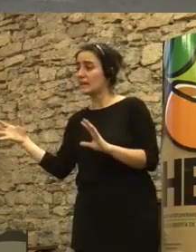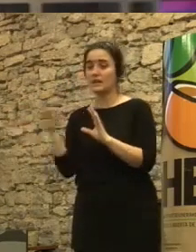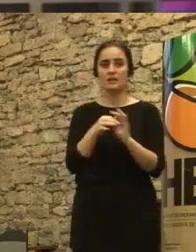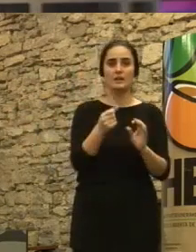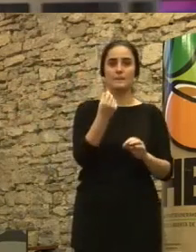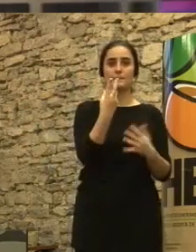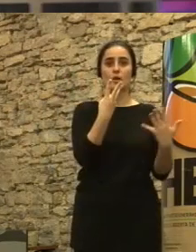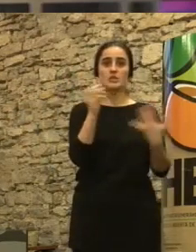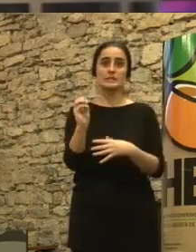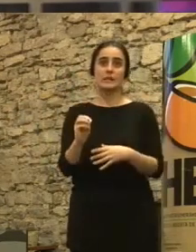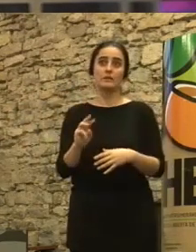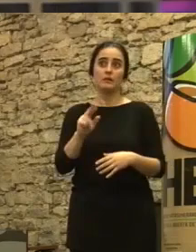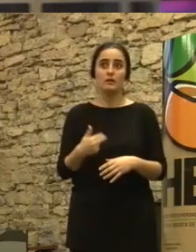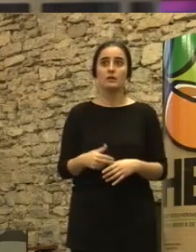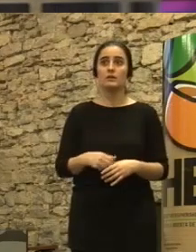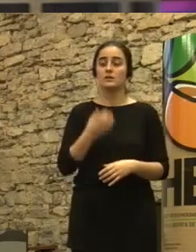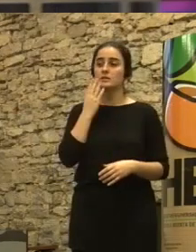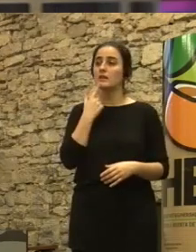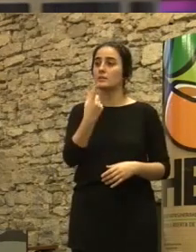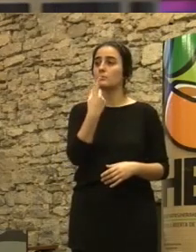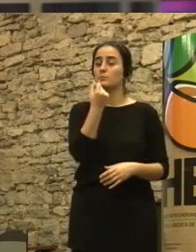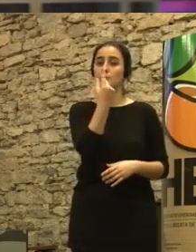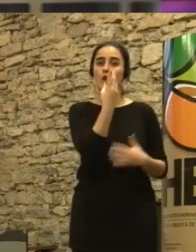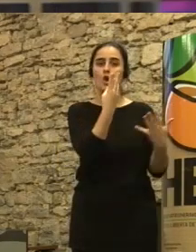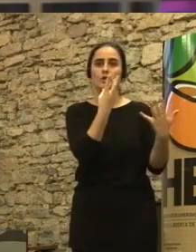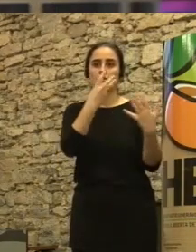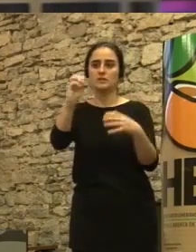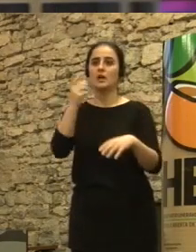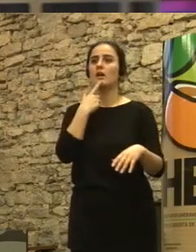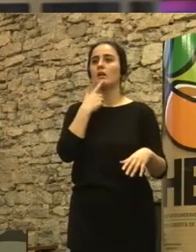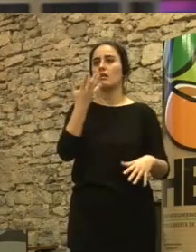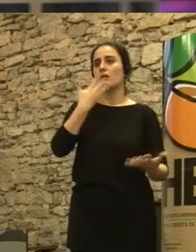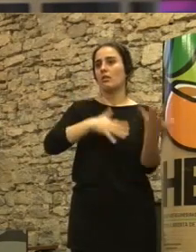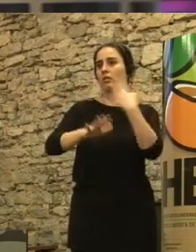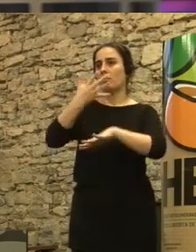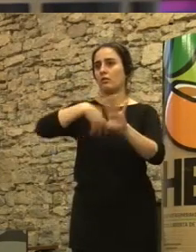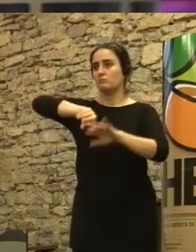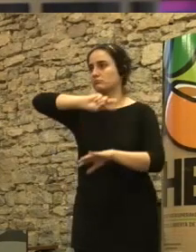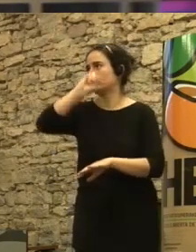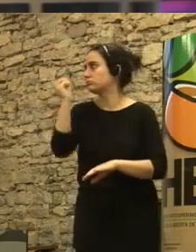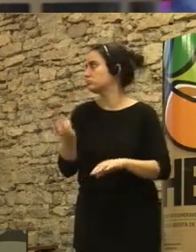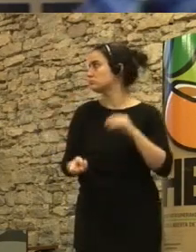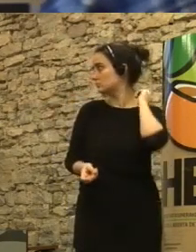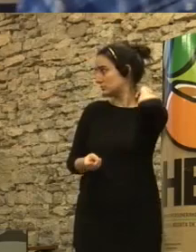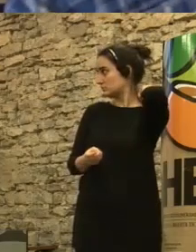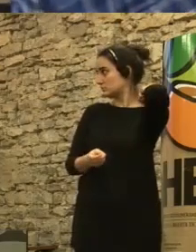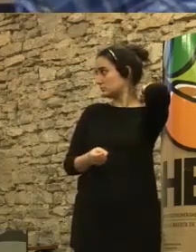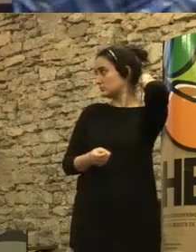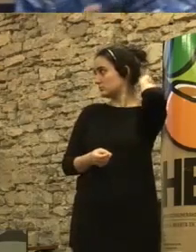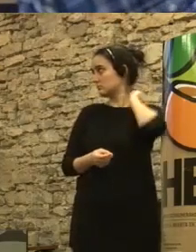1080, cuando vamos a poner 1080, te ponen las excusas más variopintas. O que no es